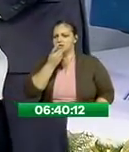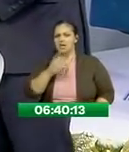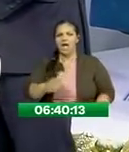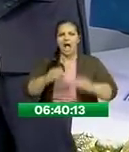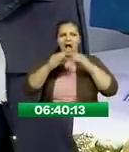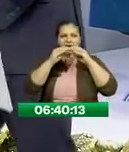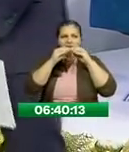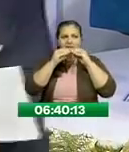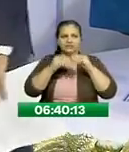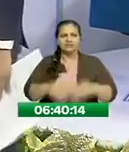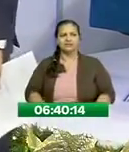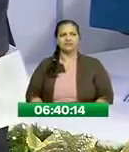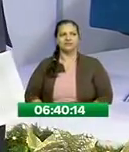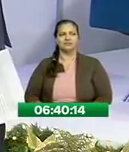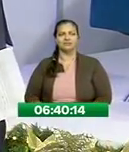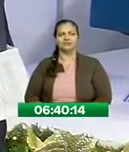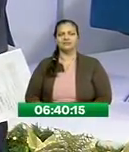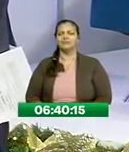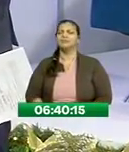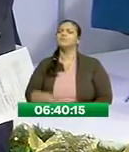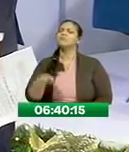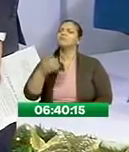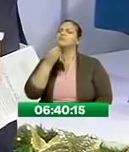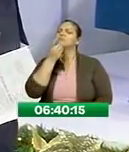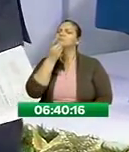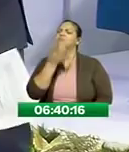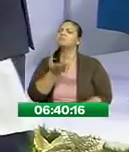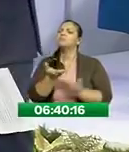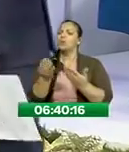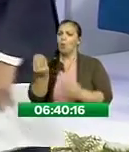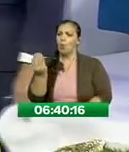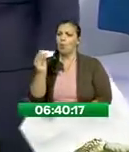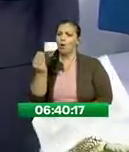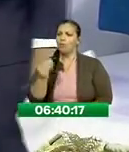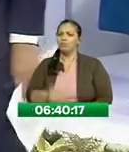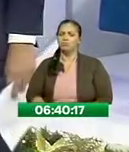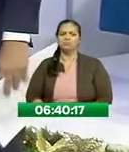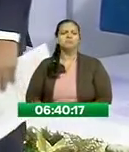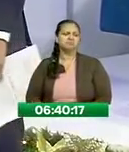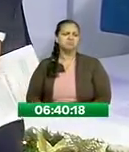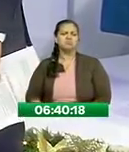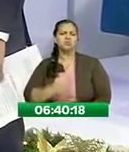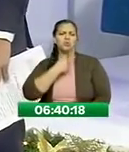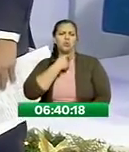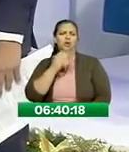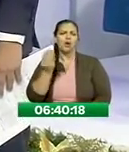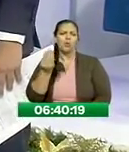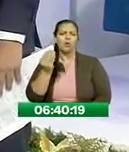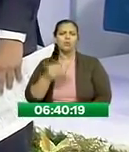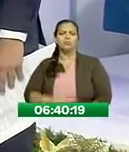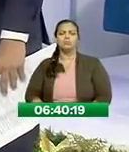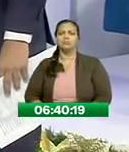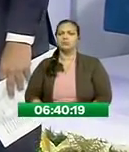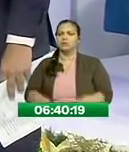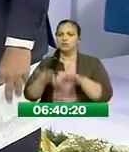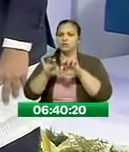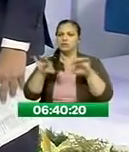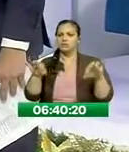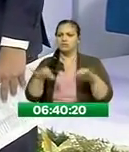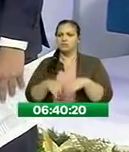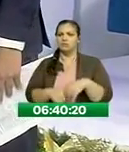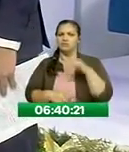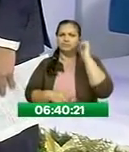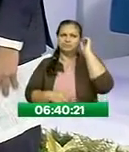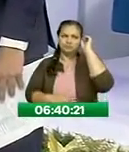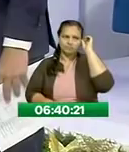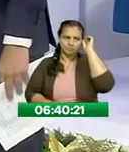sándwiches, tostadas. ¿Qué le gusta a usted en el desayuno? ¿Huevo? Huevo, sí. ¿Huevo revuelto? Pasadito. Así con salsita. Con salsita así. Y pimienta, ¿no? Y sí, así son.